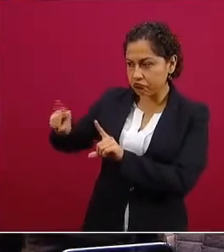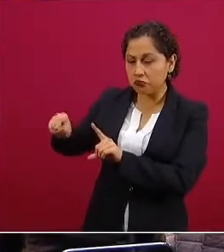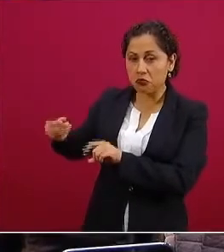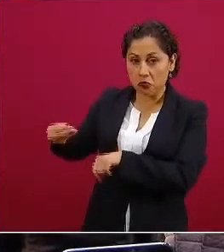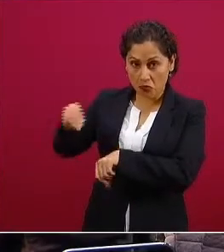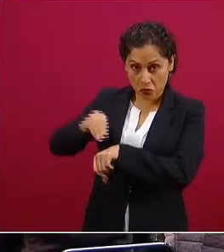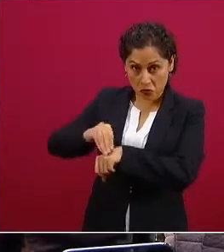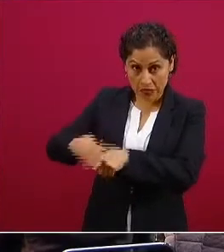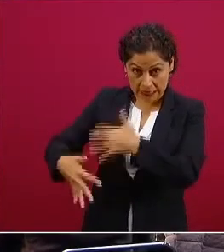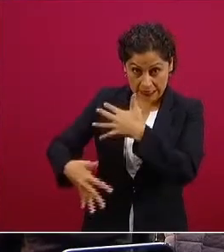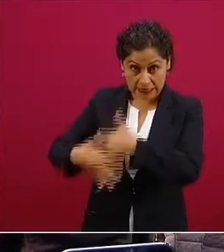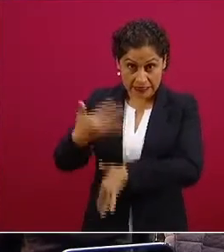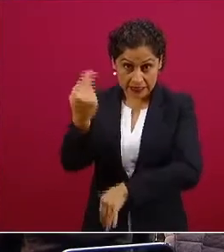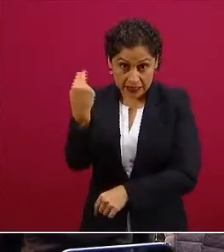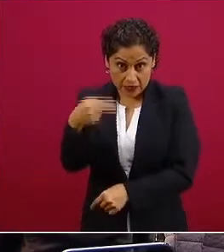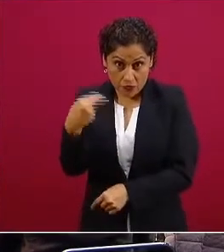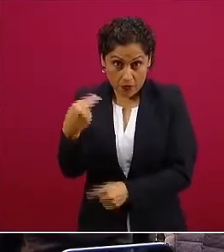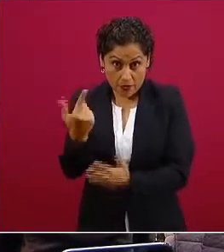no